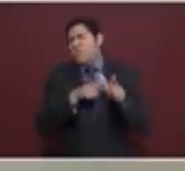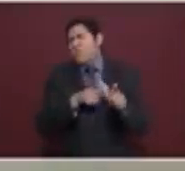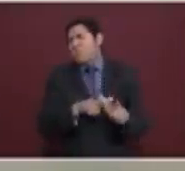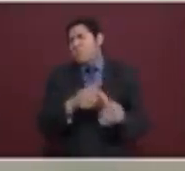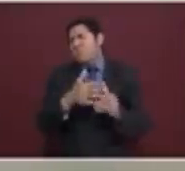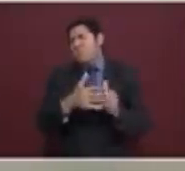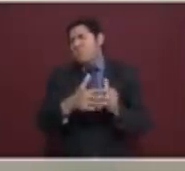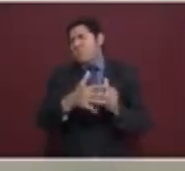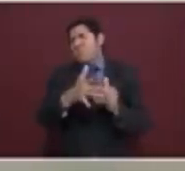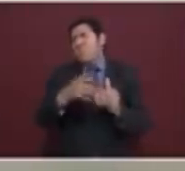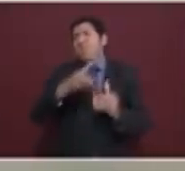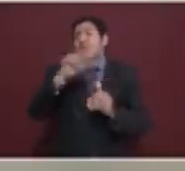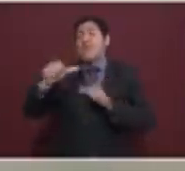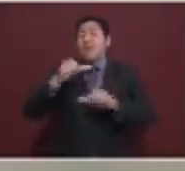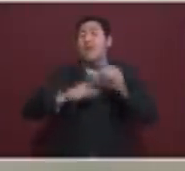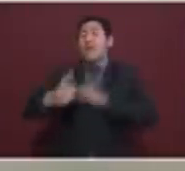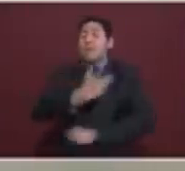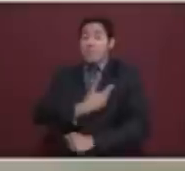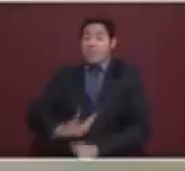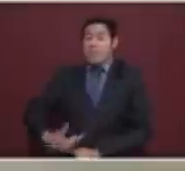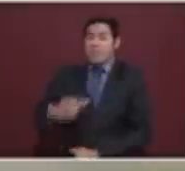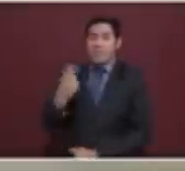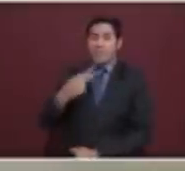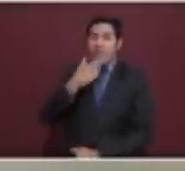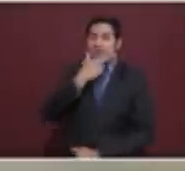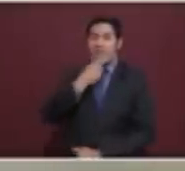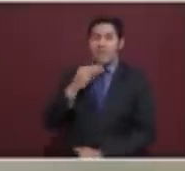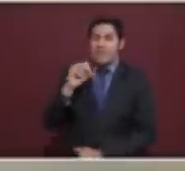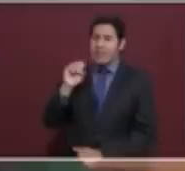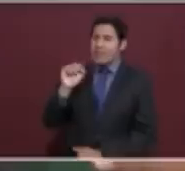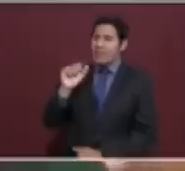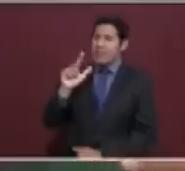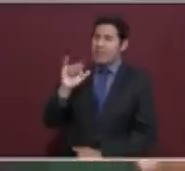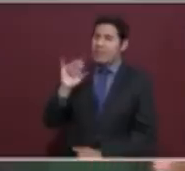llega a salinas de gortari y lo quita